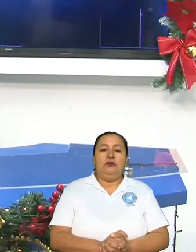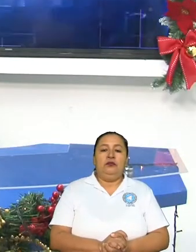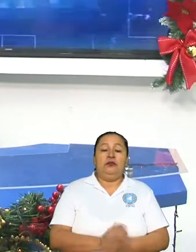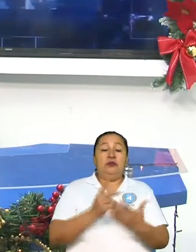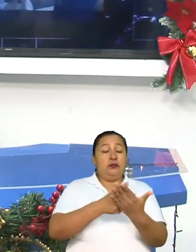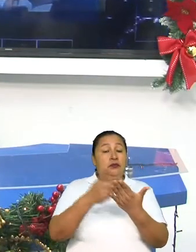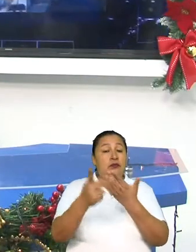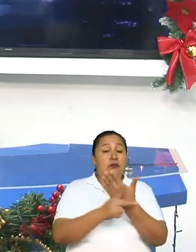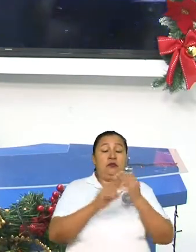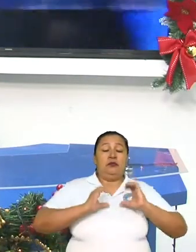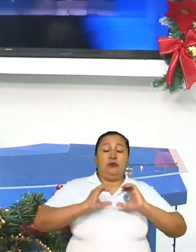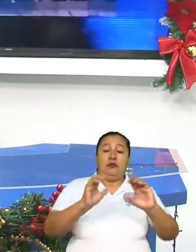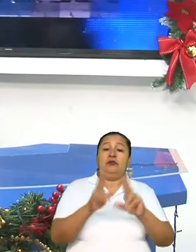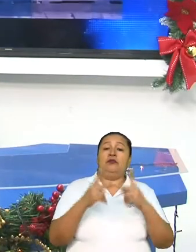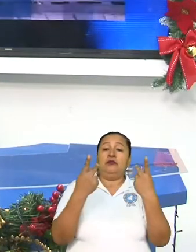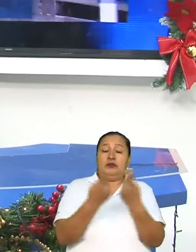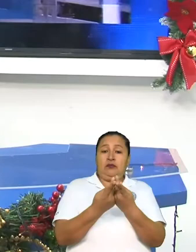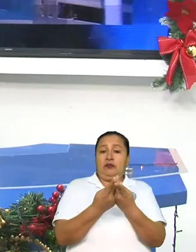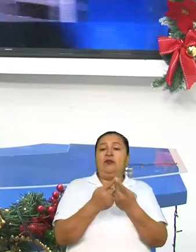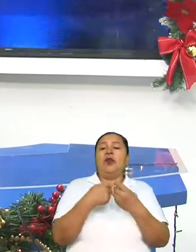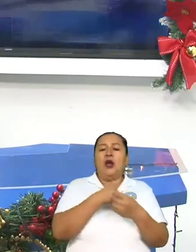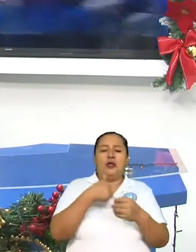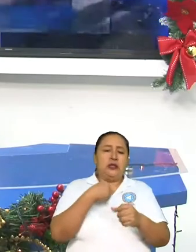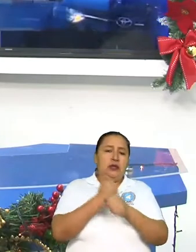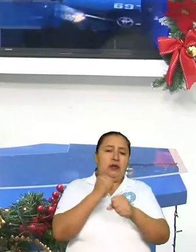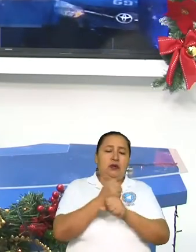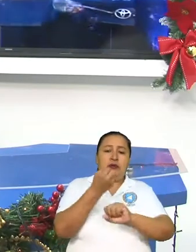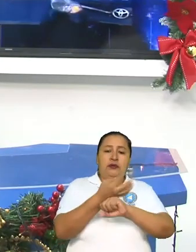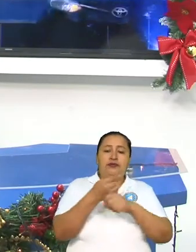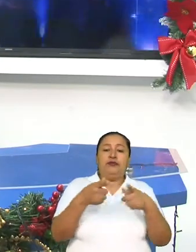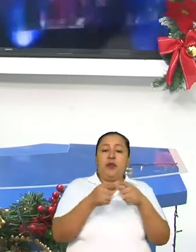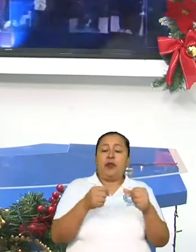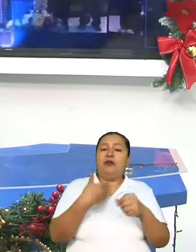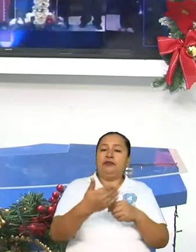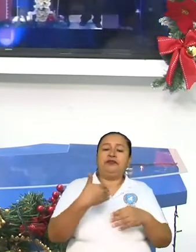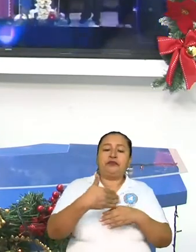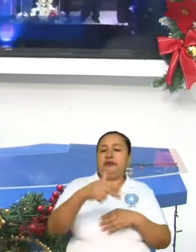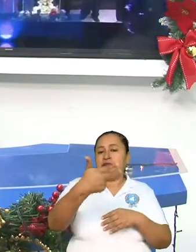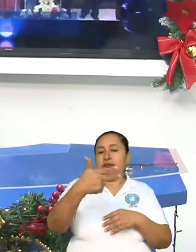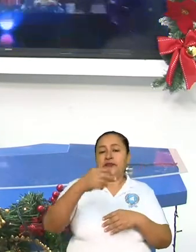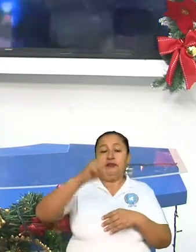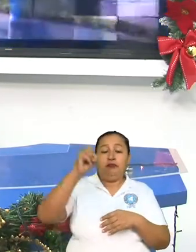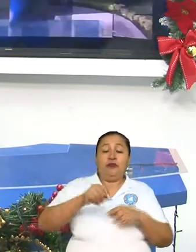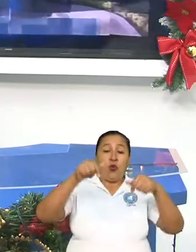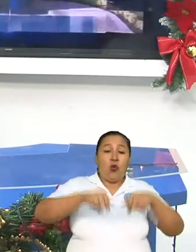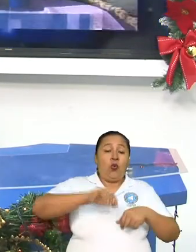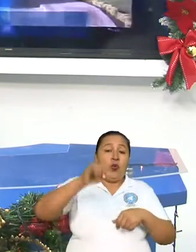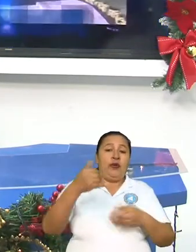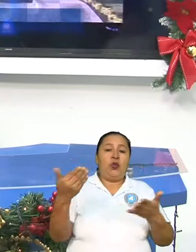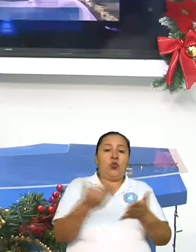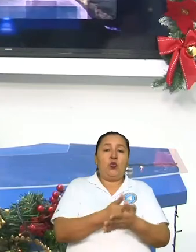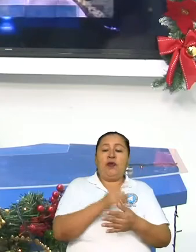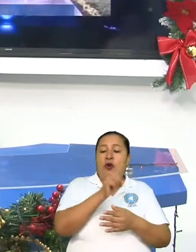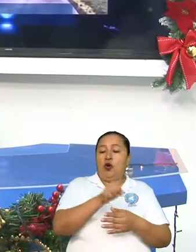El programa de calles para el pueblo que ejecuta la Alcaldía de Managua avanza en un 88%. Este jueves se entregaron 11 nuevas